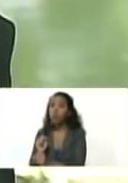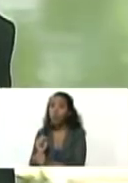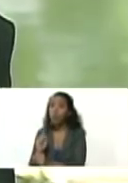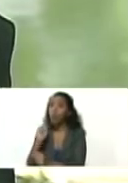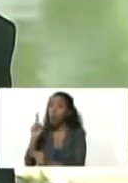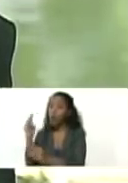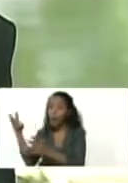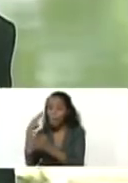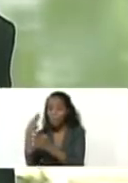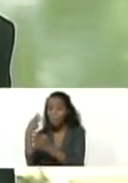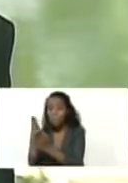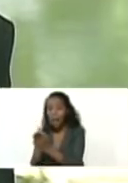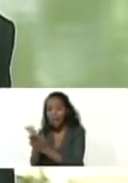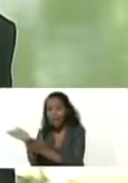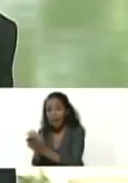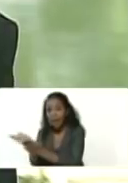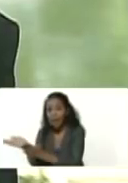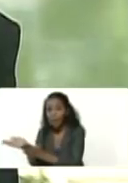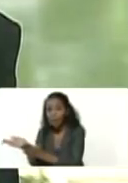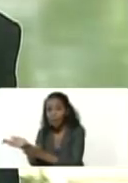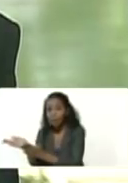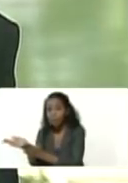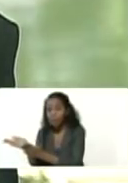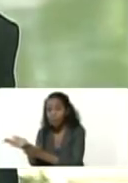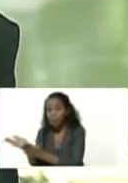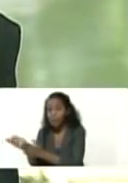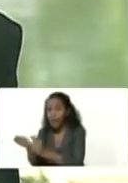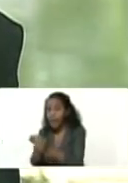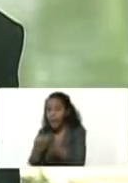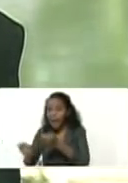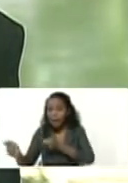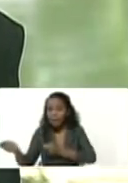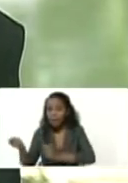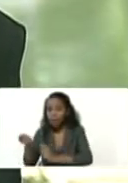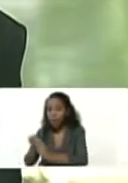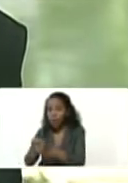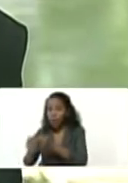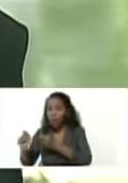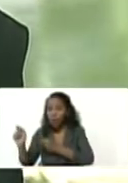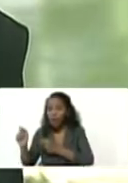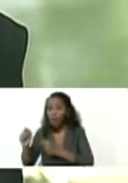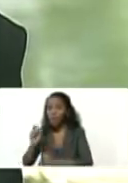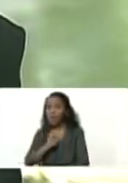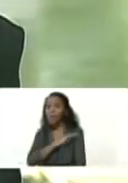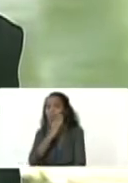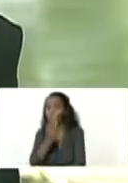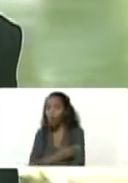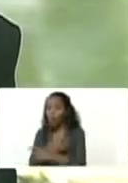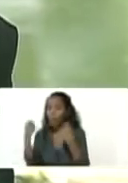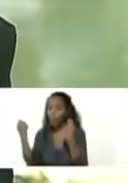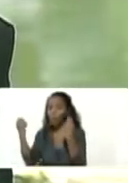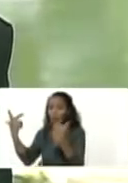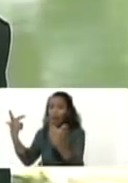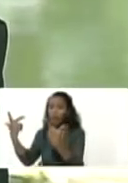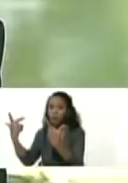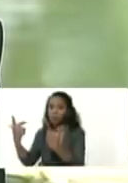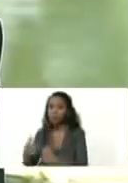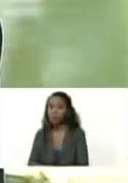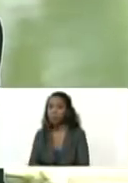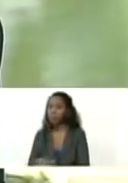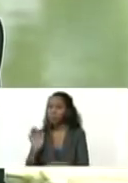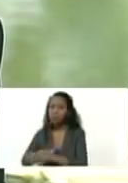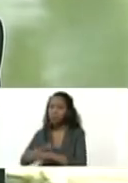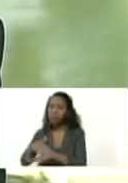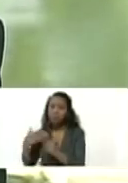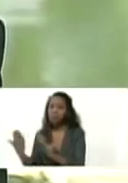una materia que es la materia de gestión del poder popular. ¿Por qué?